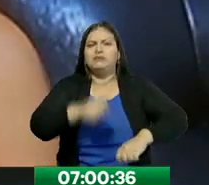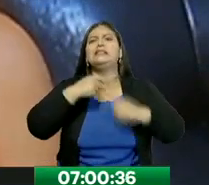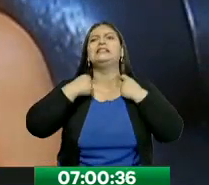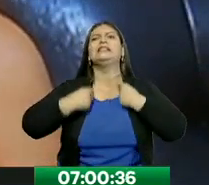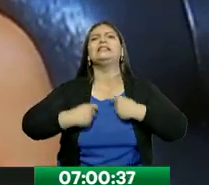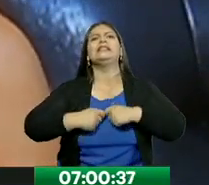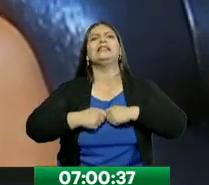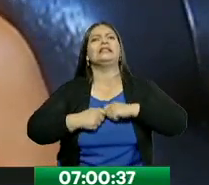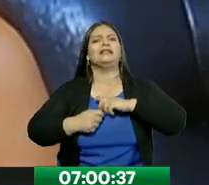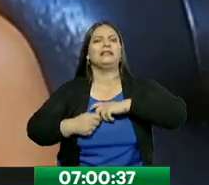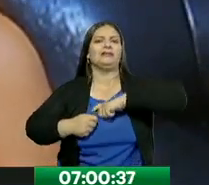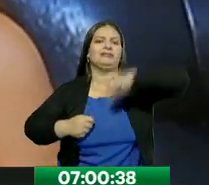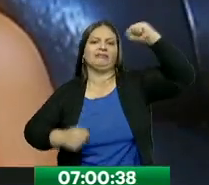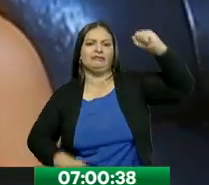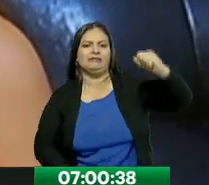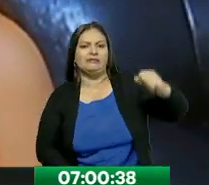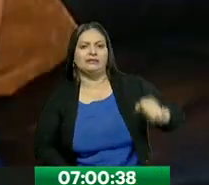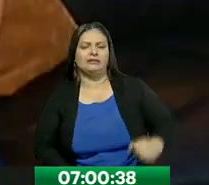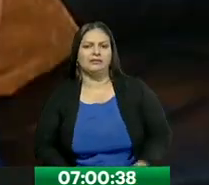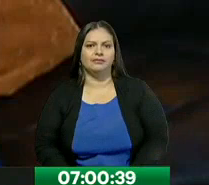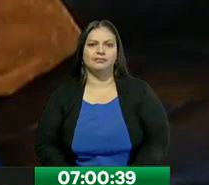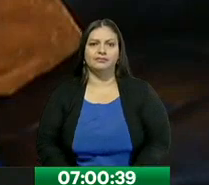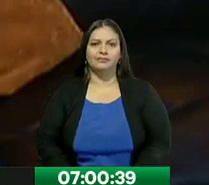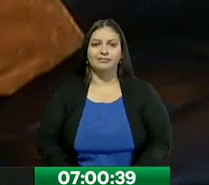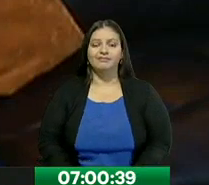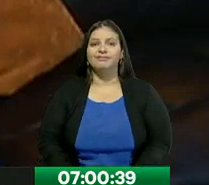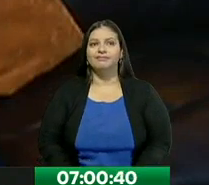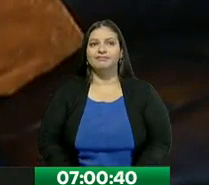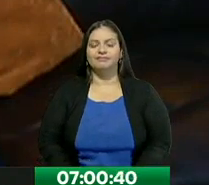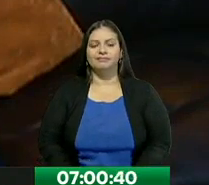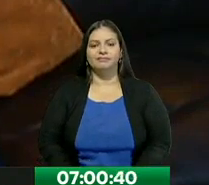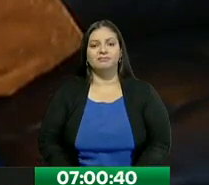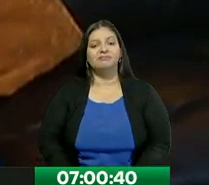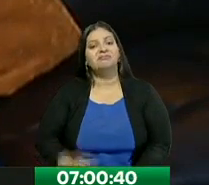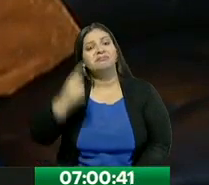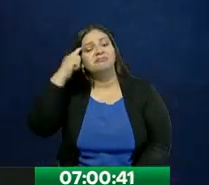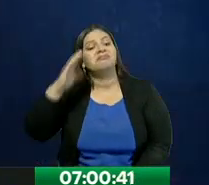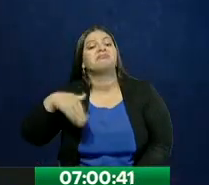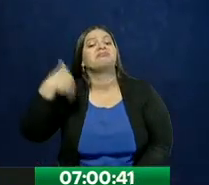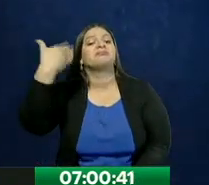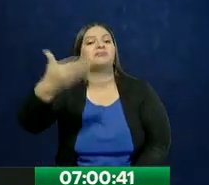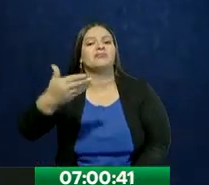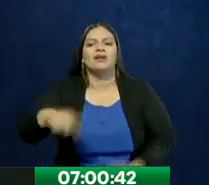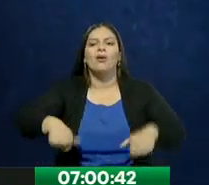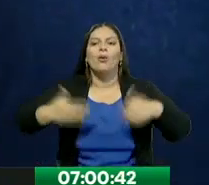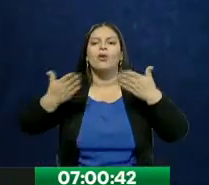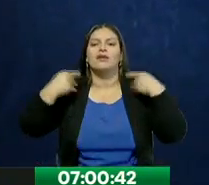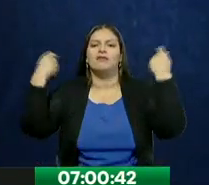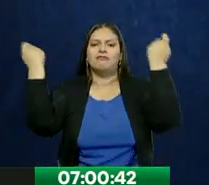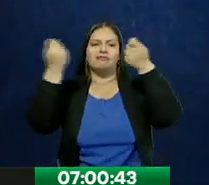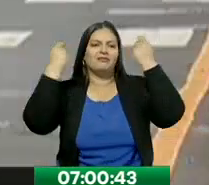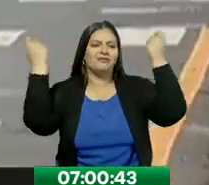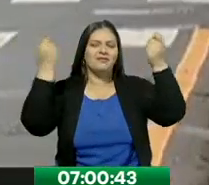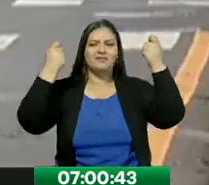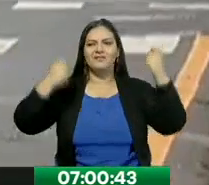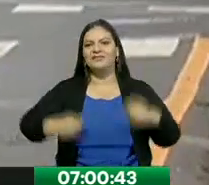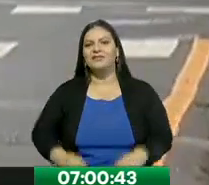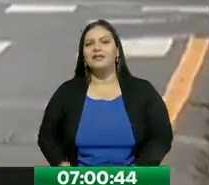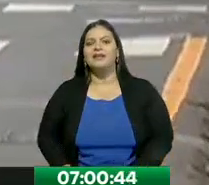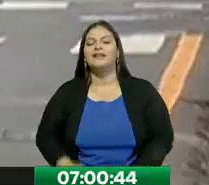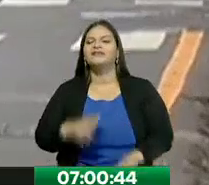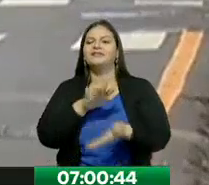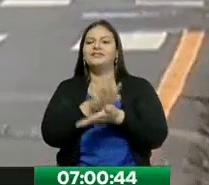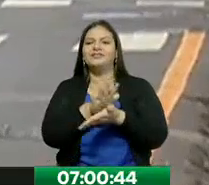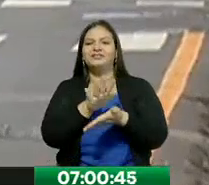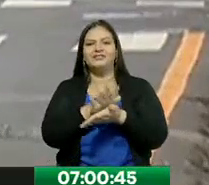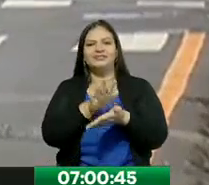cadenas y asaltaron a más personas, a varias personas. Espera que las próximas fiestas de la urbe no se registren estos incidentes, con congestionamiento desde la